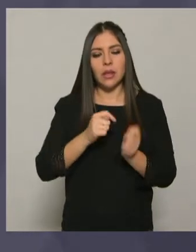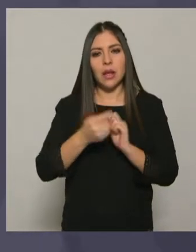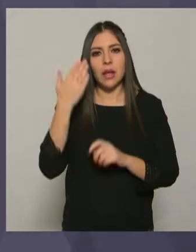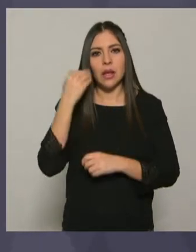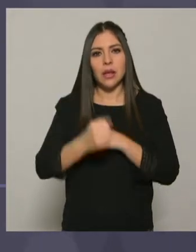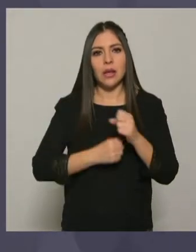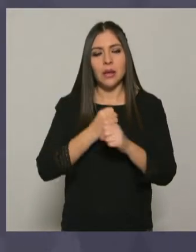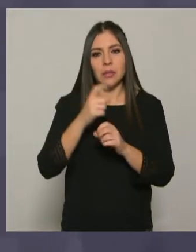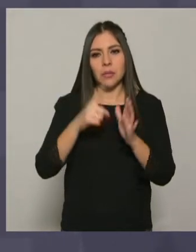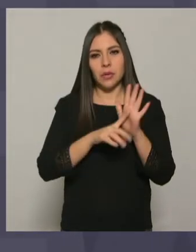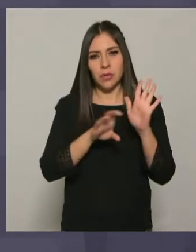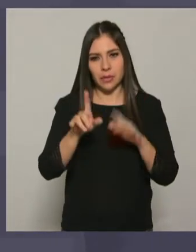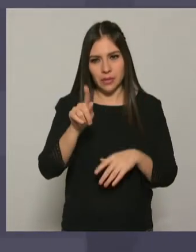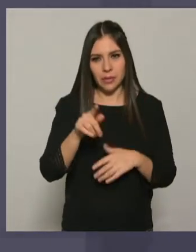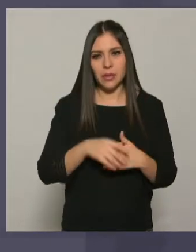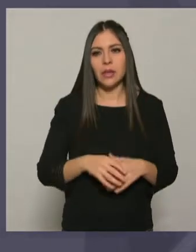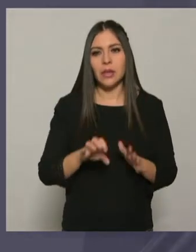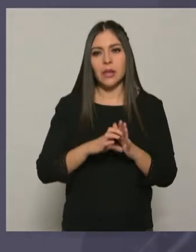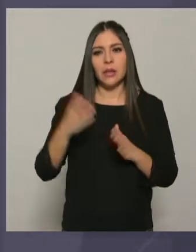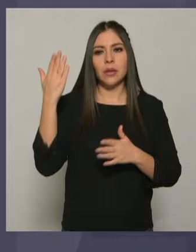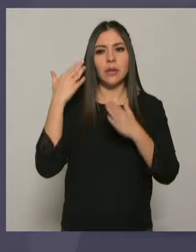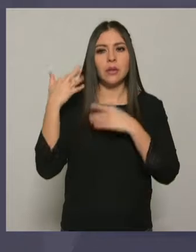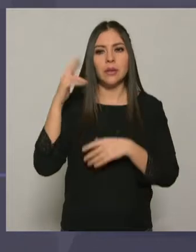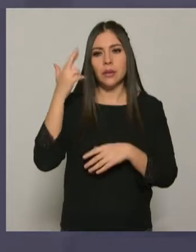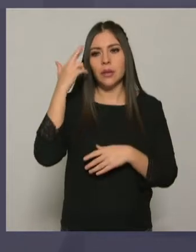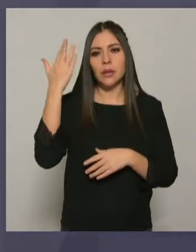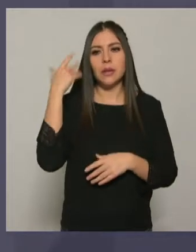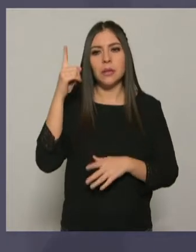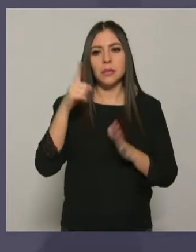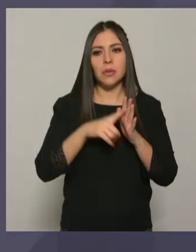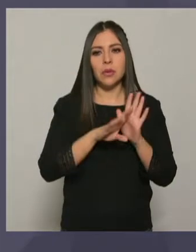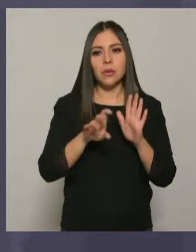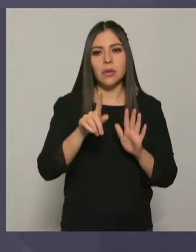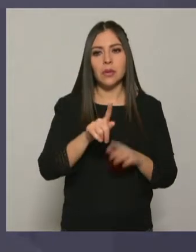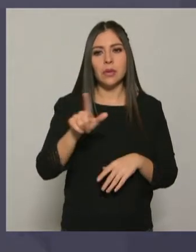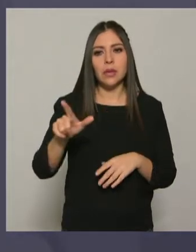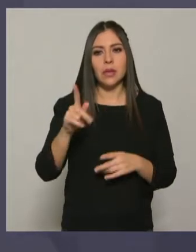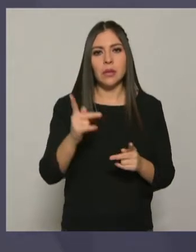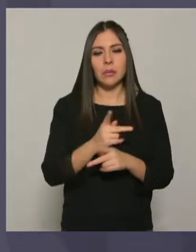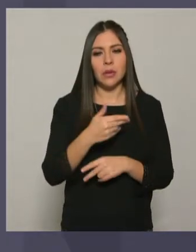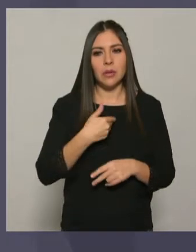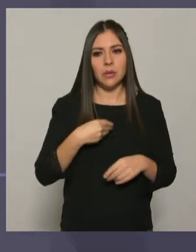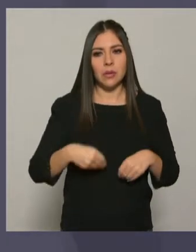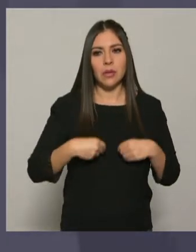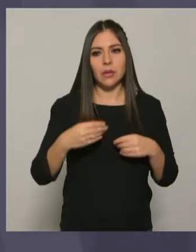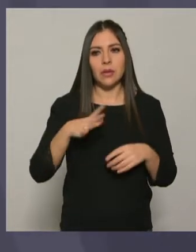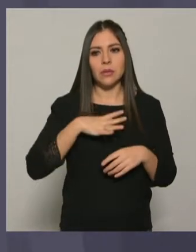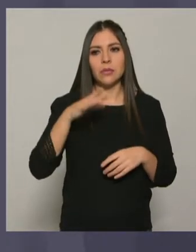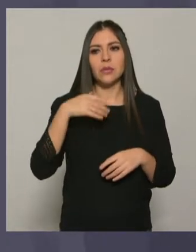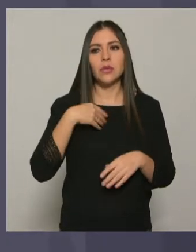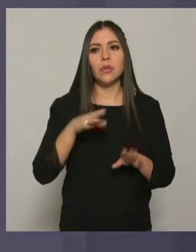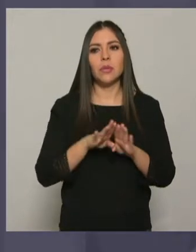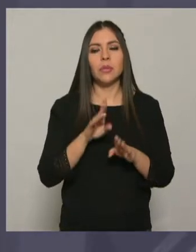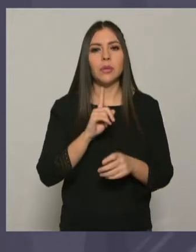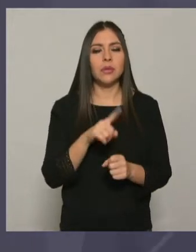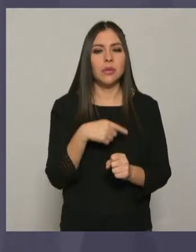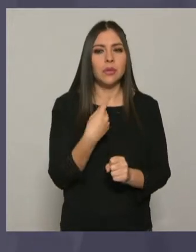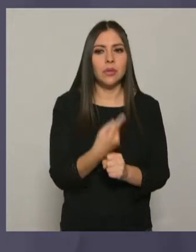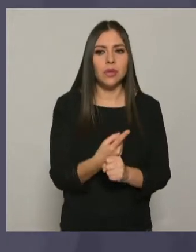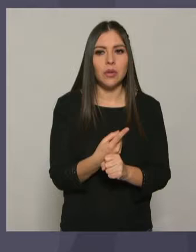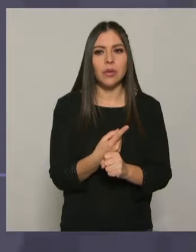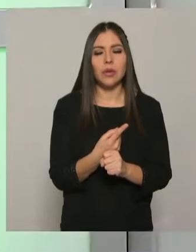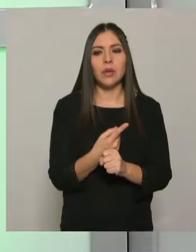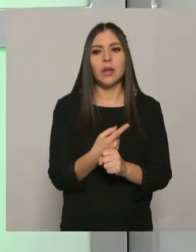ponía el ejemplo de lo que pasó conmigo en 1977, que fue cuando tuve una experiencia un poco difícil de abuso sexual en la escuela por